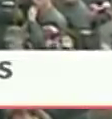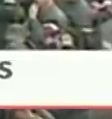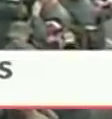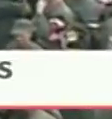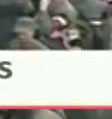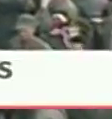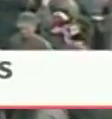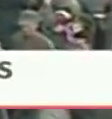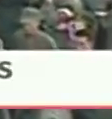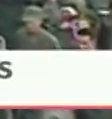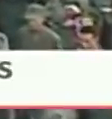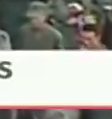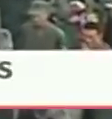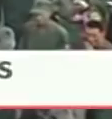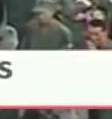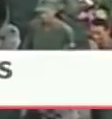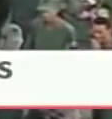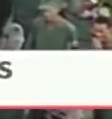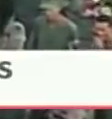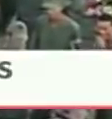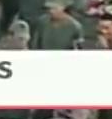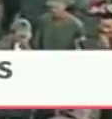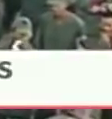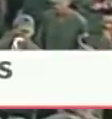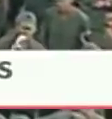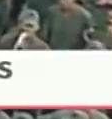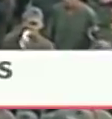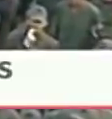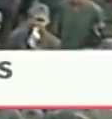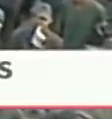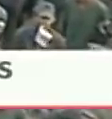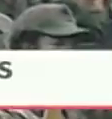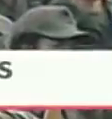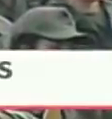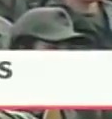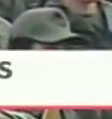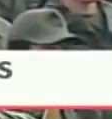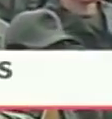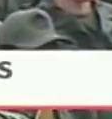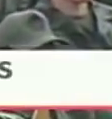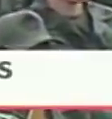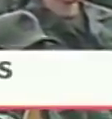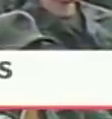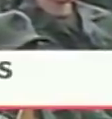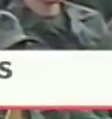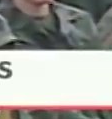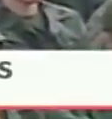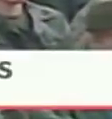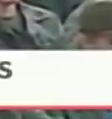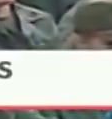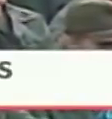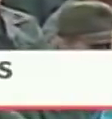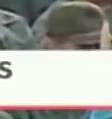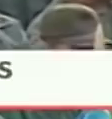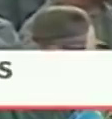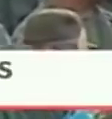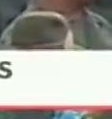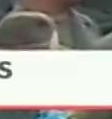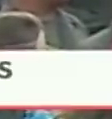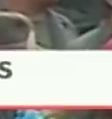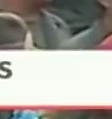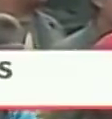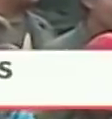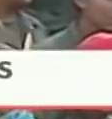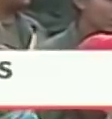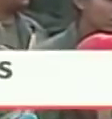este importante institución militar armada al servicio de la defensa de la República Bolivariana de